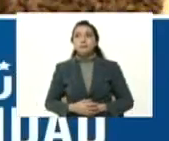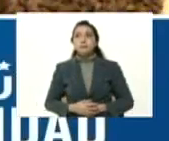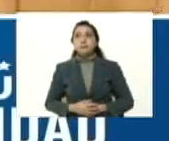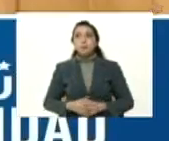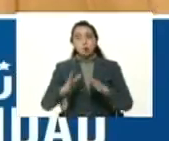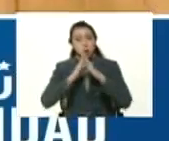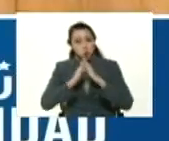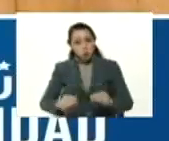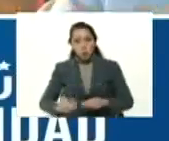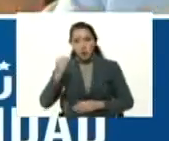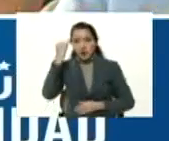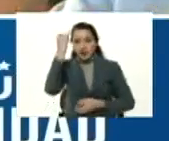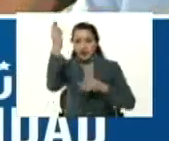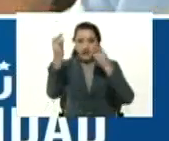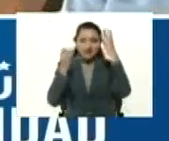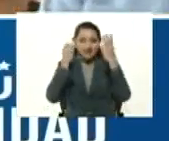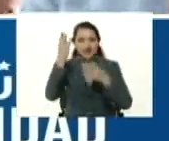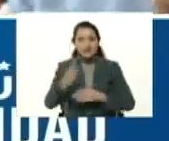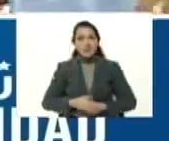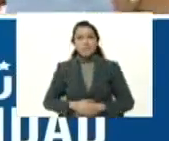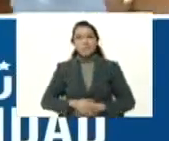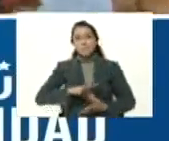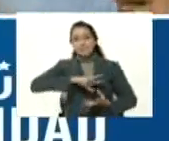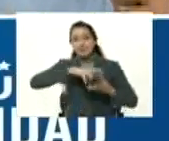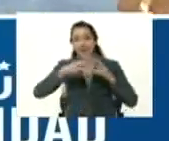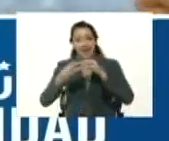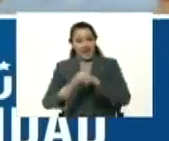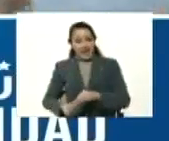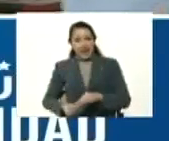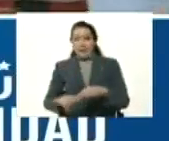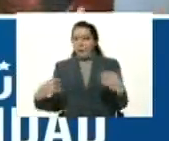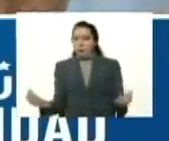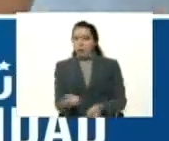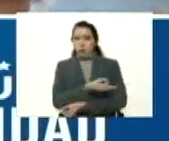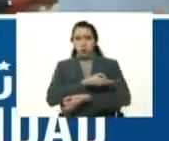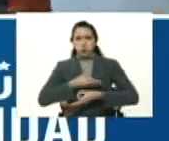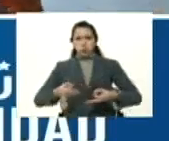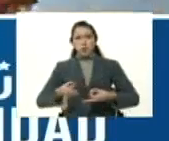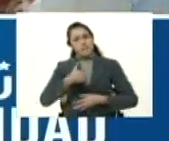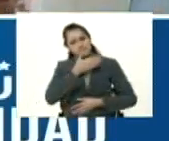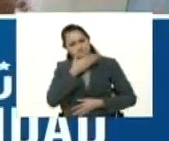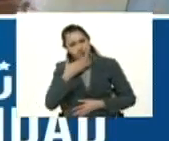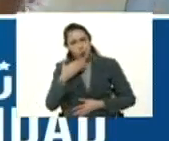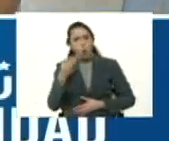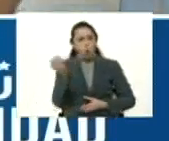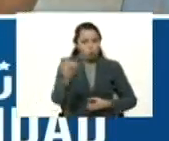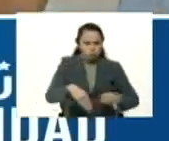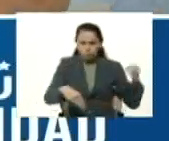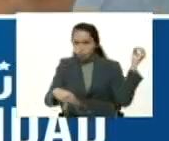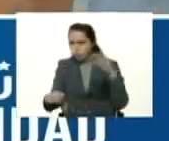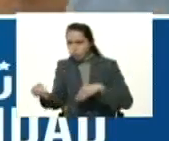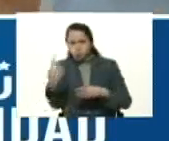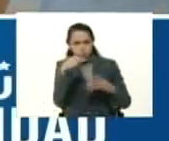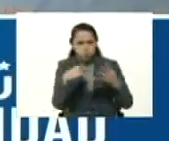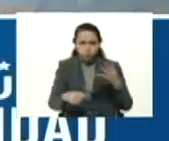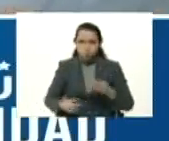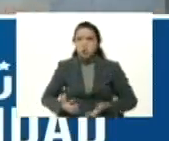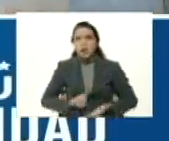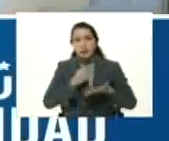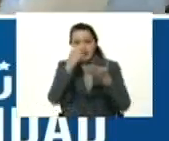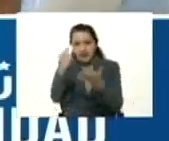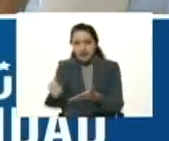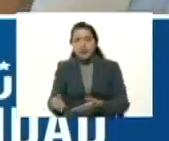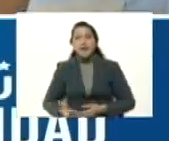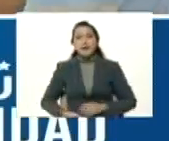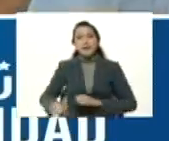Todas estas iniciativas para que el CLAP sea maravilloso, cada vez mejor. Defender el CLAP es defender